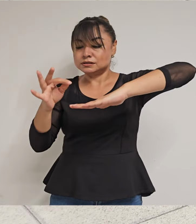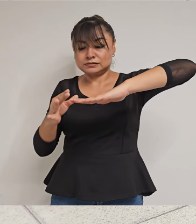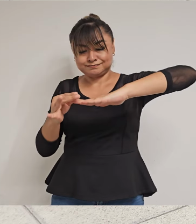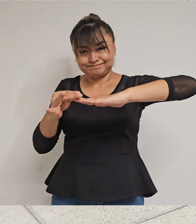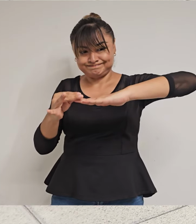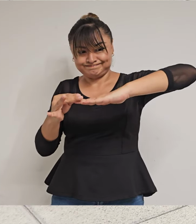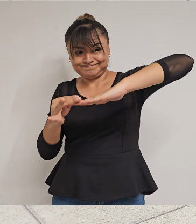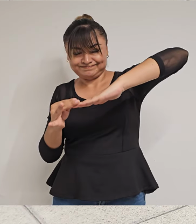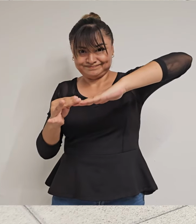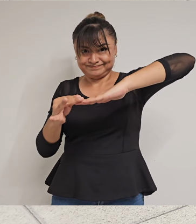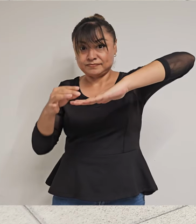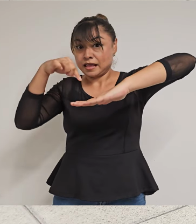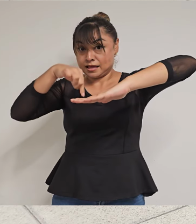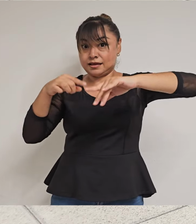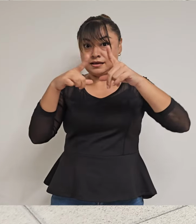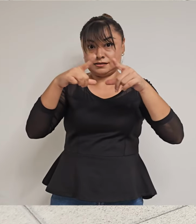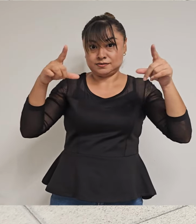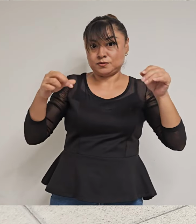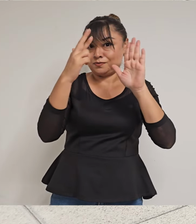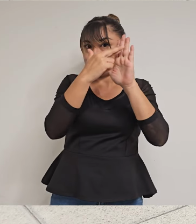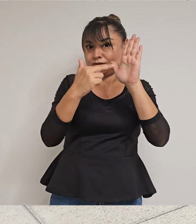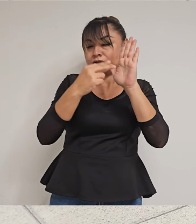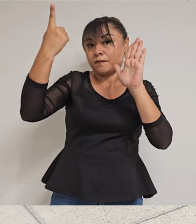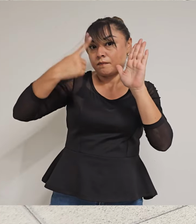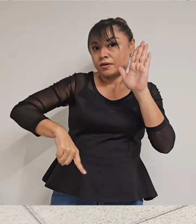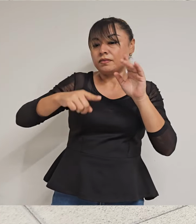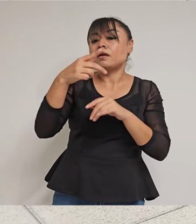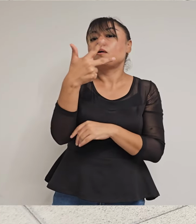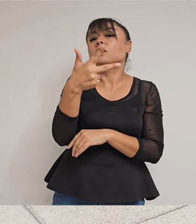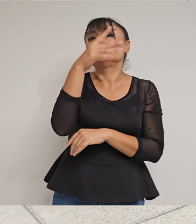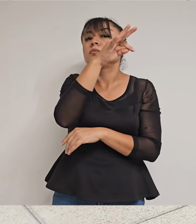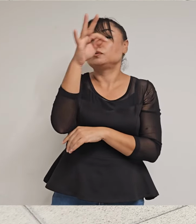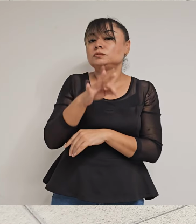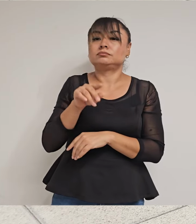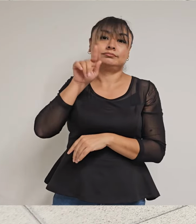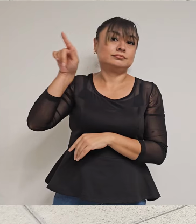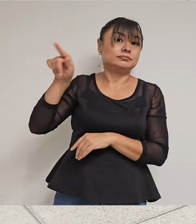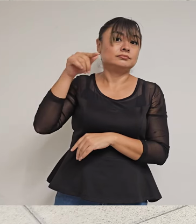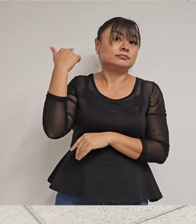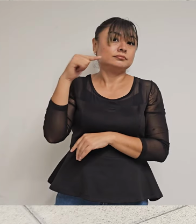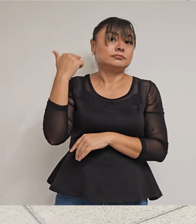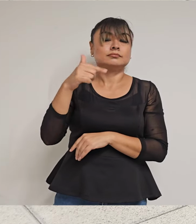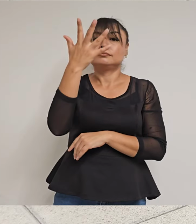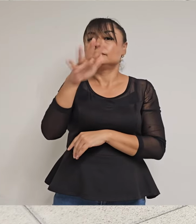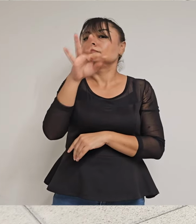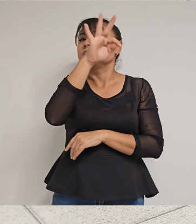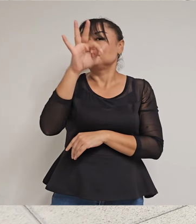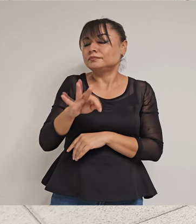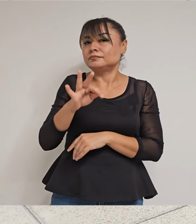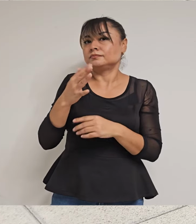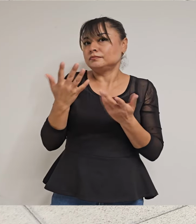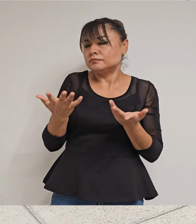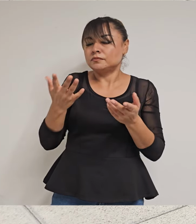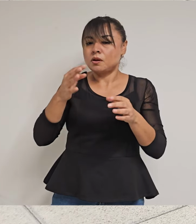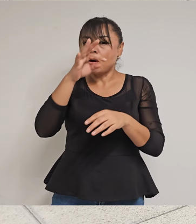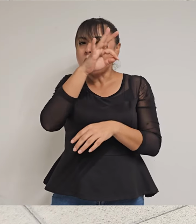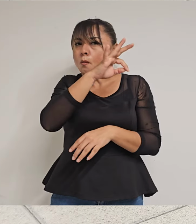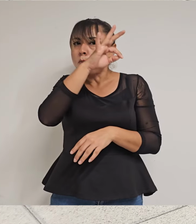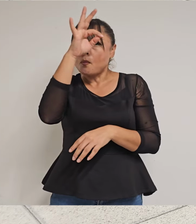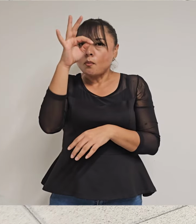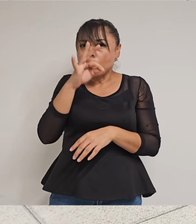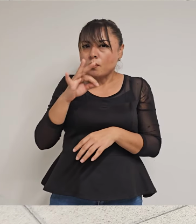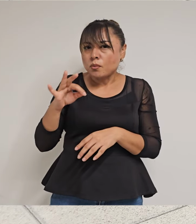universal del municipio de Zapopan, que es en donde yo me encuentro, se establece 8% como máximo, y en el de Guadalajara 10%. Pero generalmente los porcentajes de pendiente de